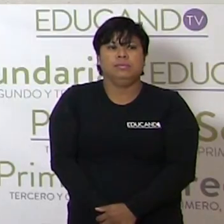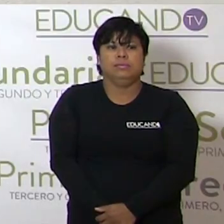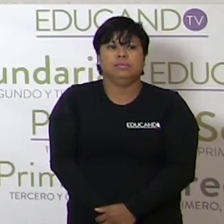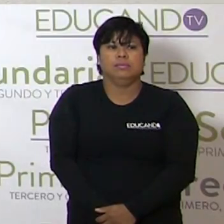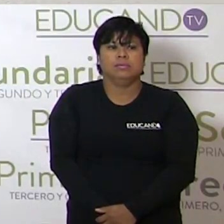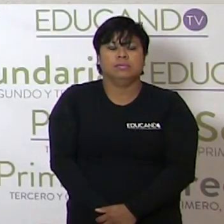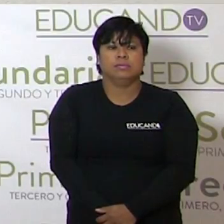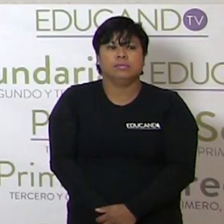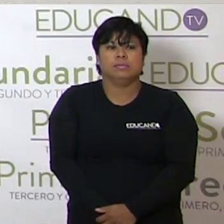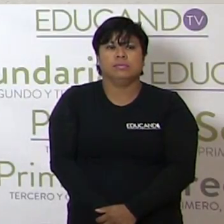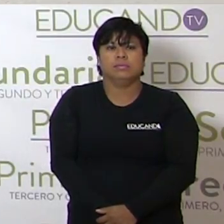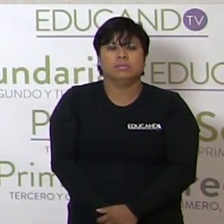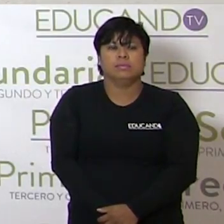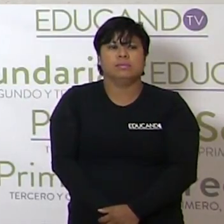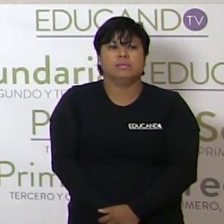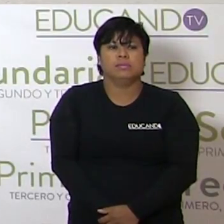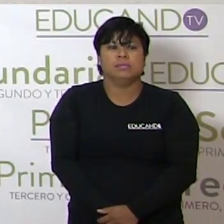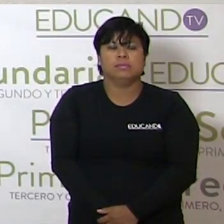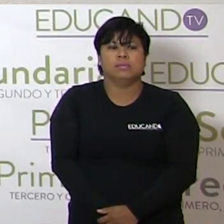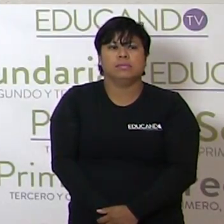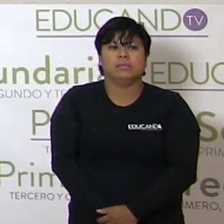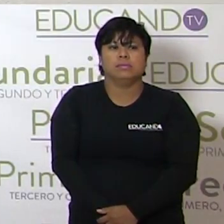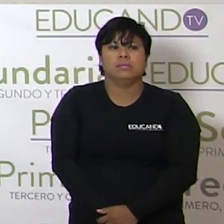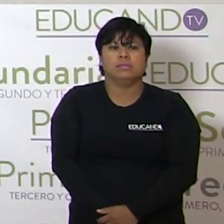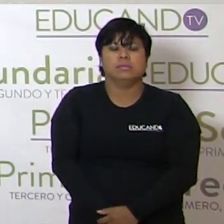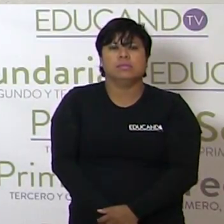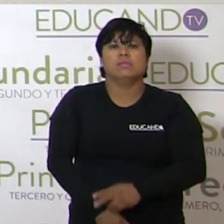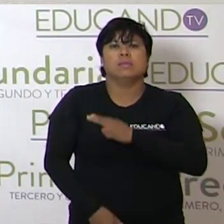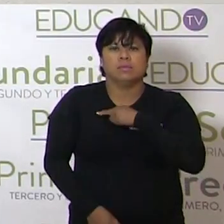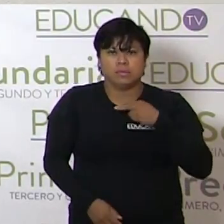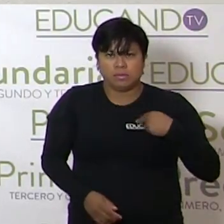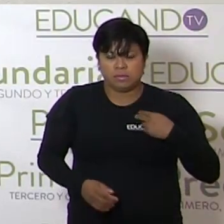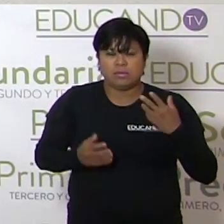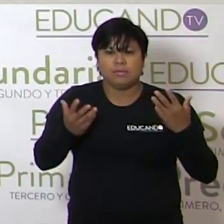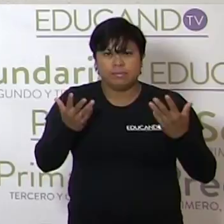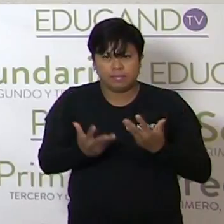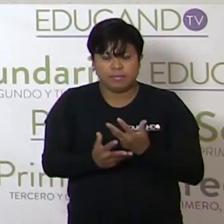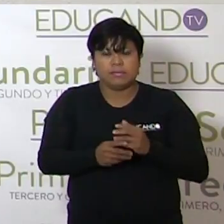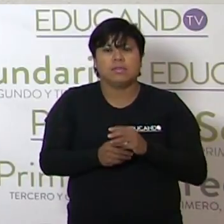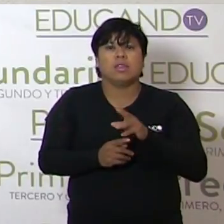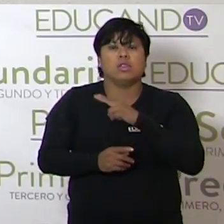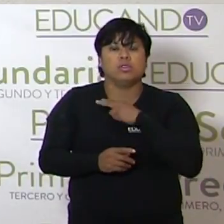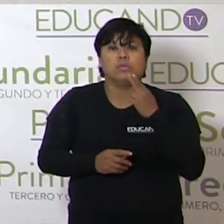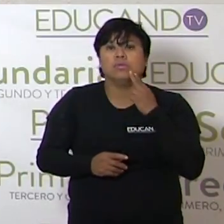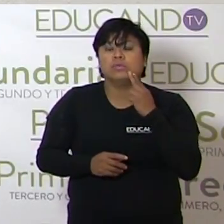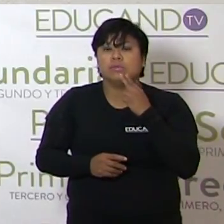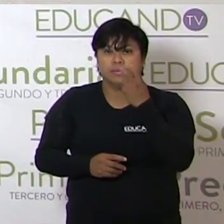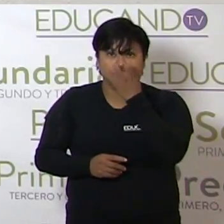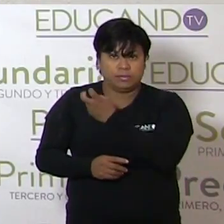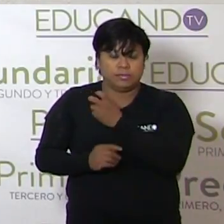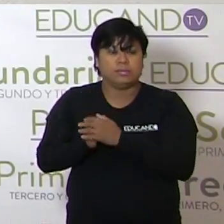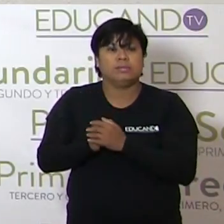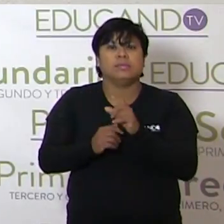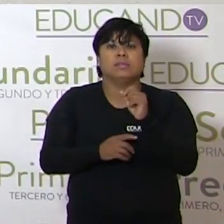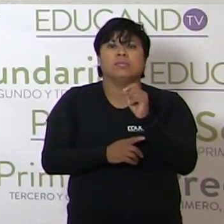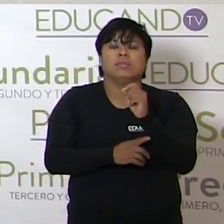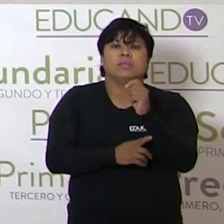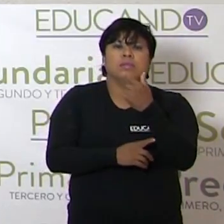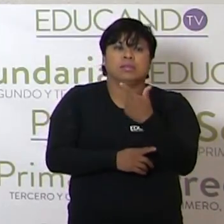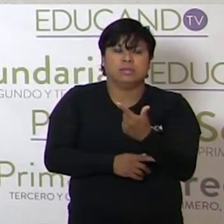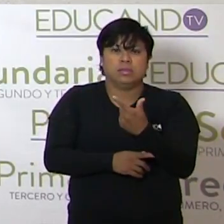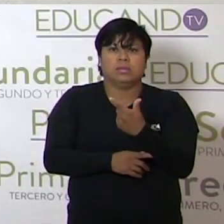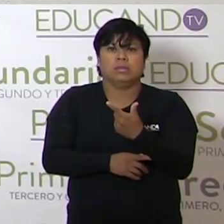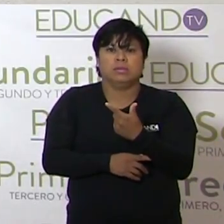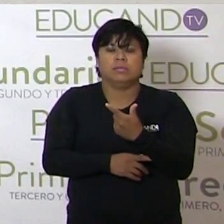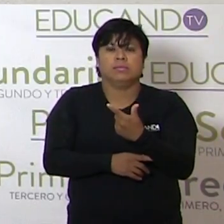Es igual. Y ahora sí, vamos a desarrollar el algoritmo. Vamos a utilizarlo de este lado. Vamos a tener 27. Vamos